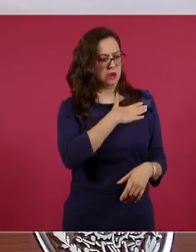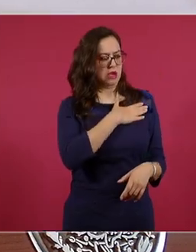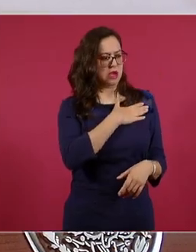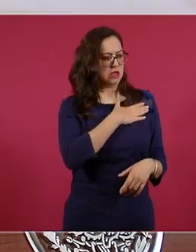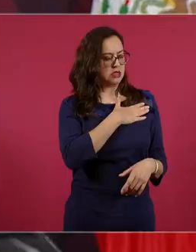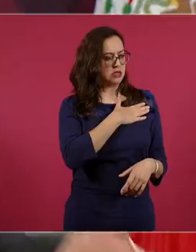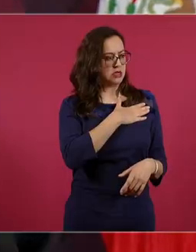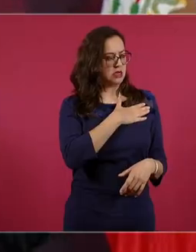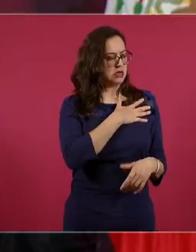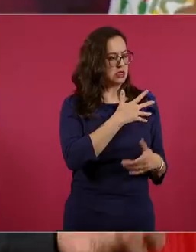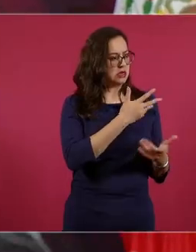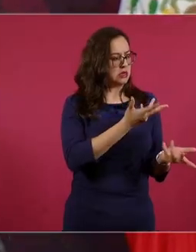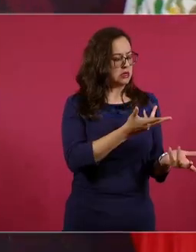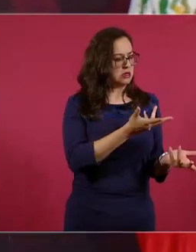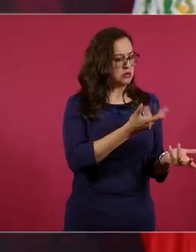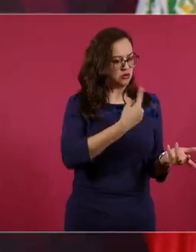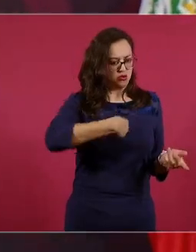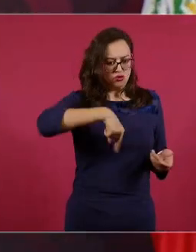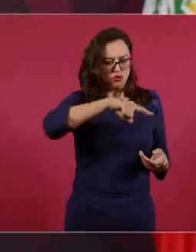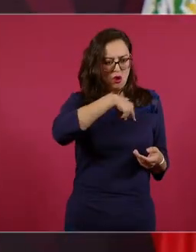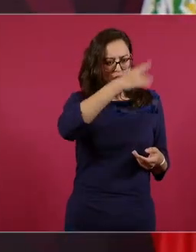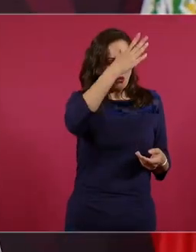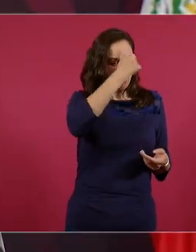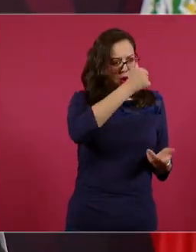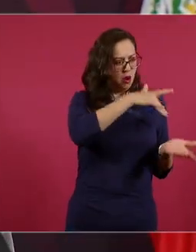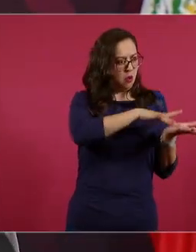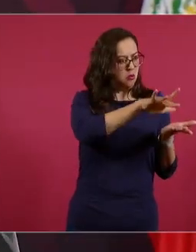pero no todos los mexicanos viven en Madrid.